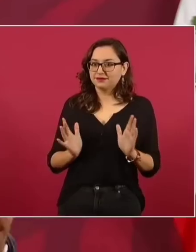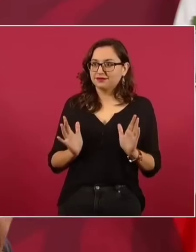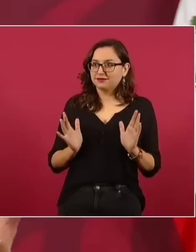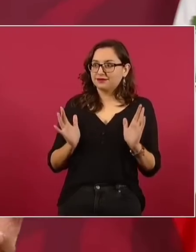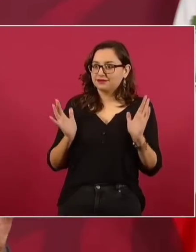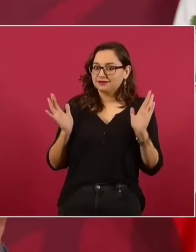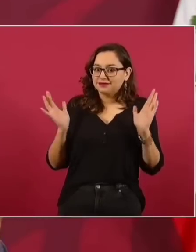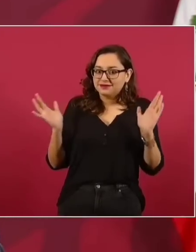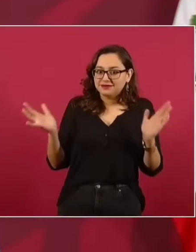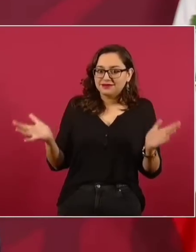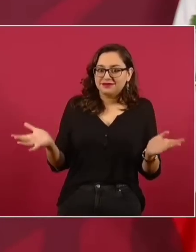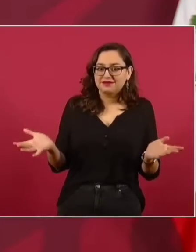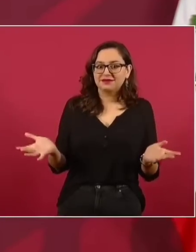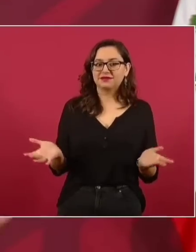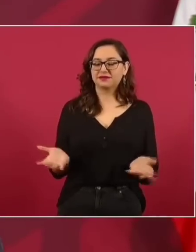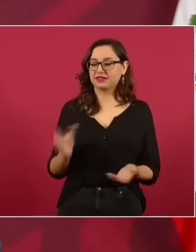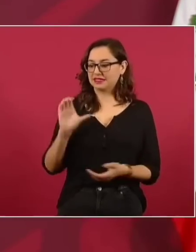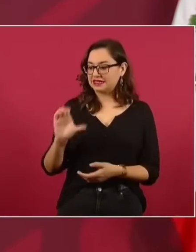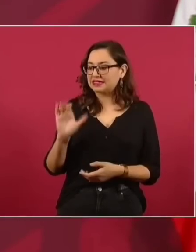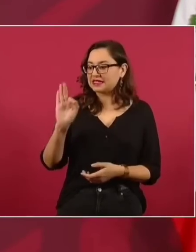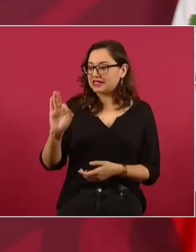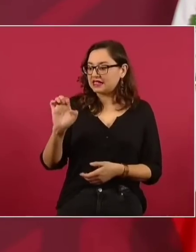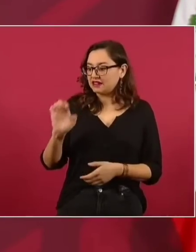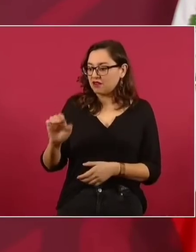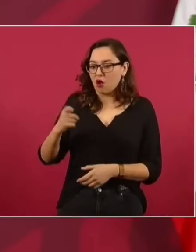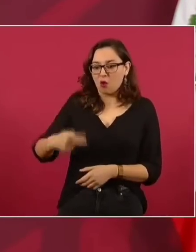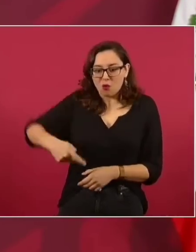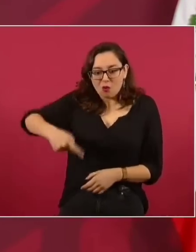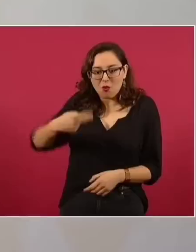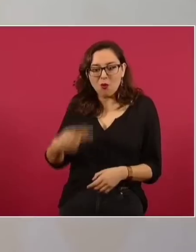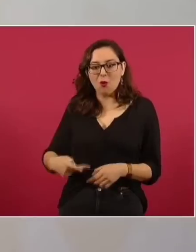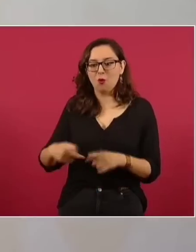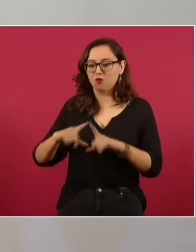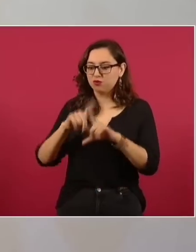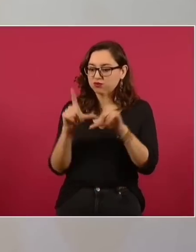defender a la Comisión Federal de Electricidad